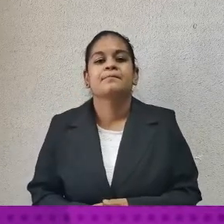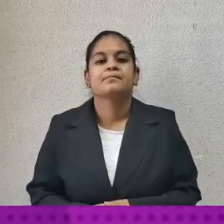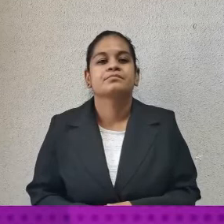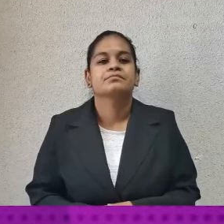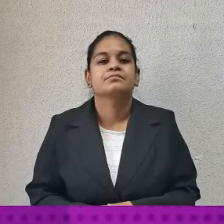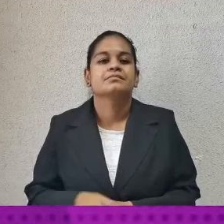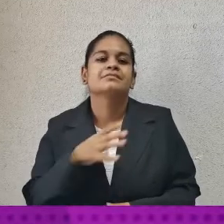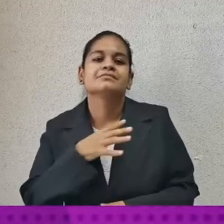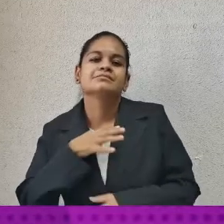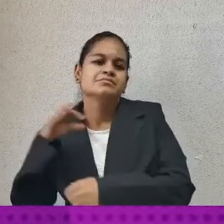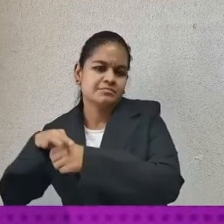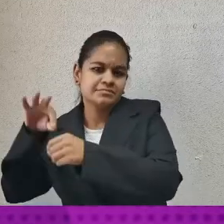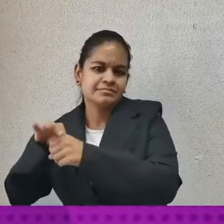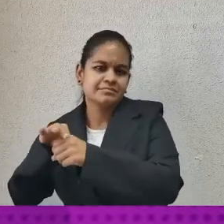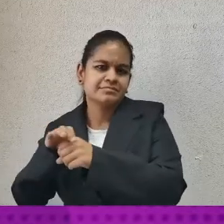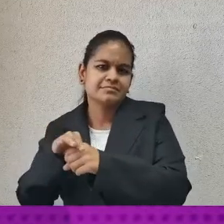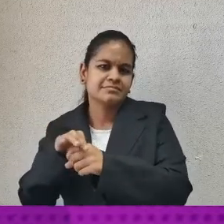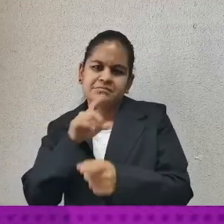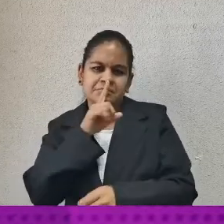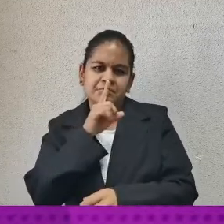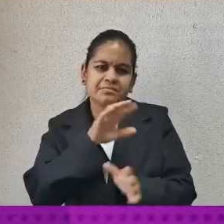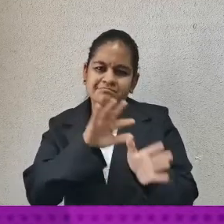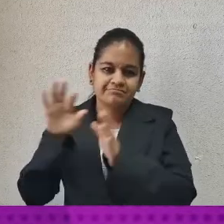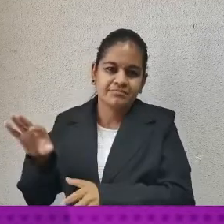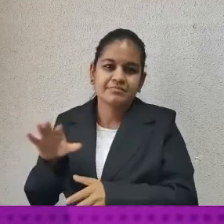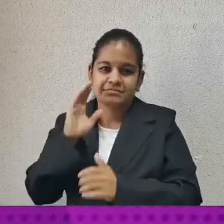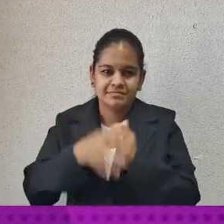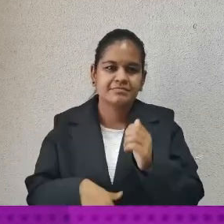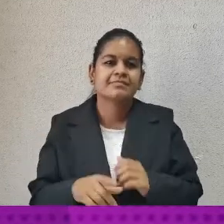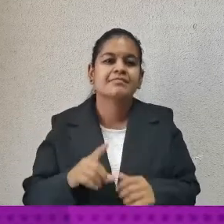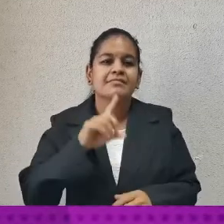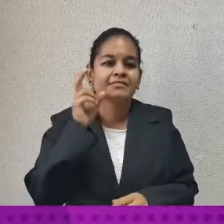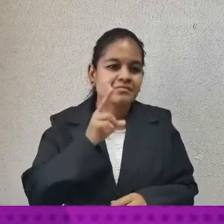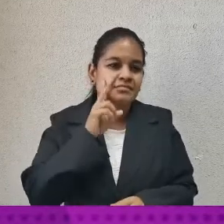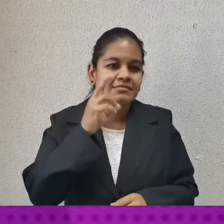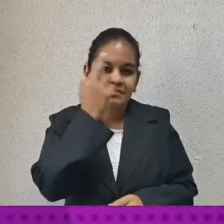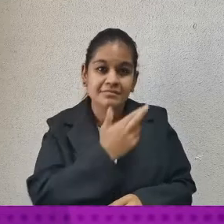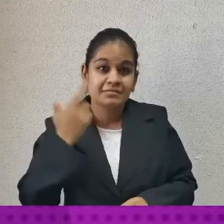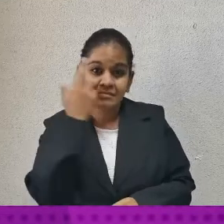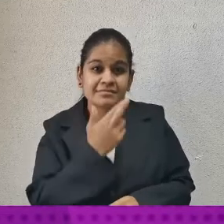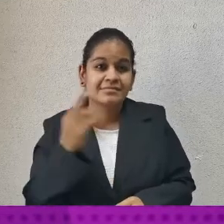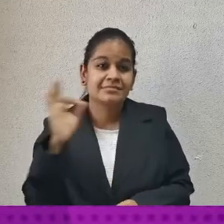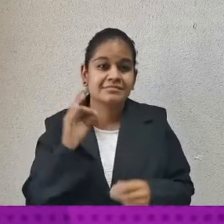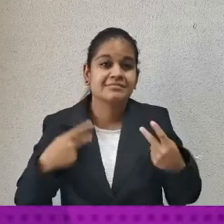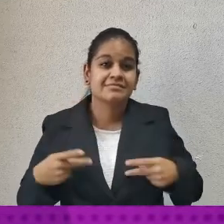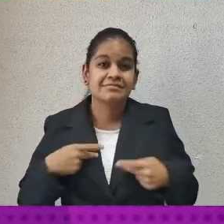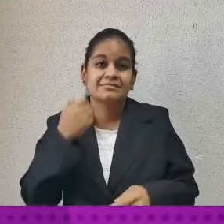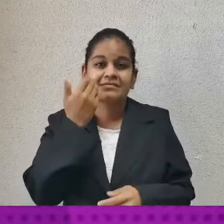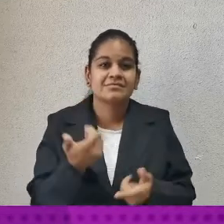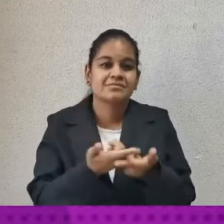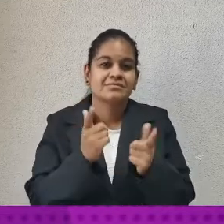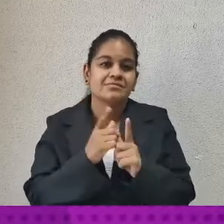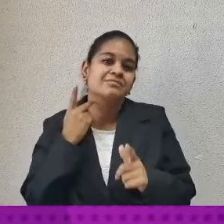se realizan durante periodos no electorales. Entonces también las personas que deseen formar partidos políticos nuevos y que